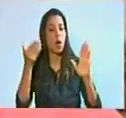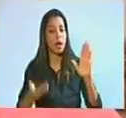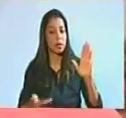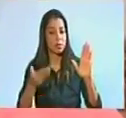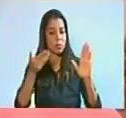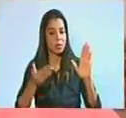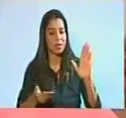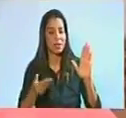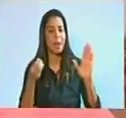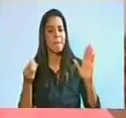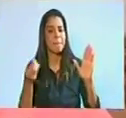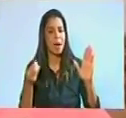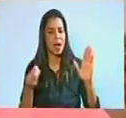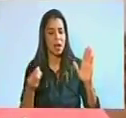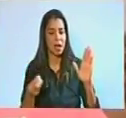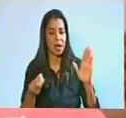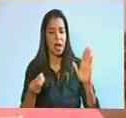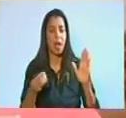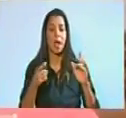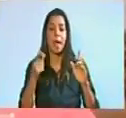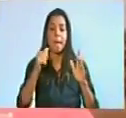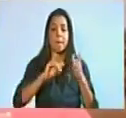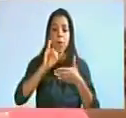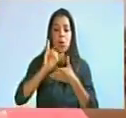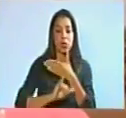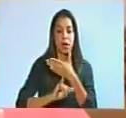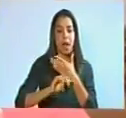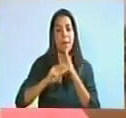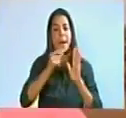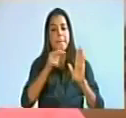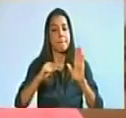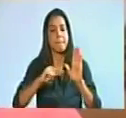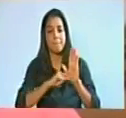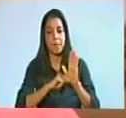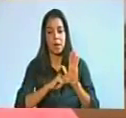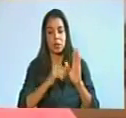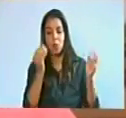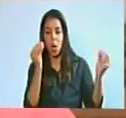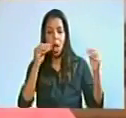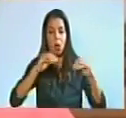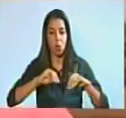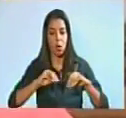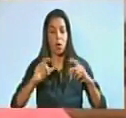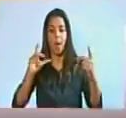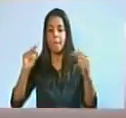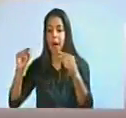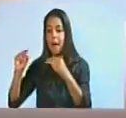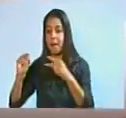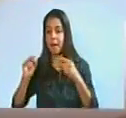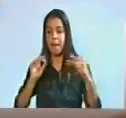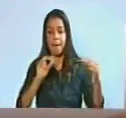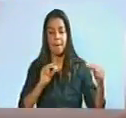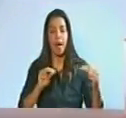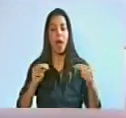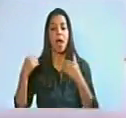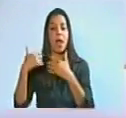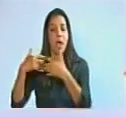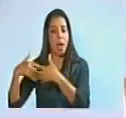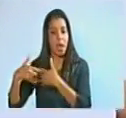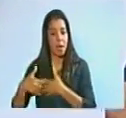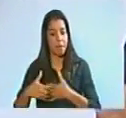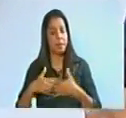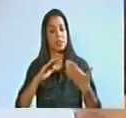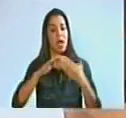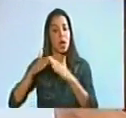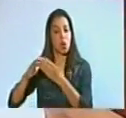fundamentales para el programa de precios acordados mediante el diálogo y la corresponsabilidad entre